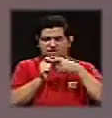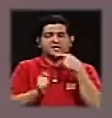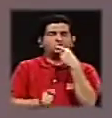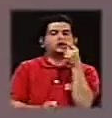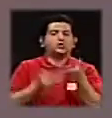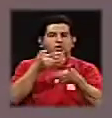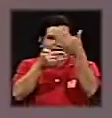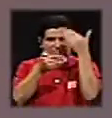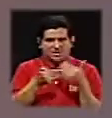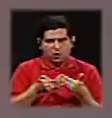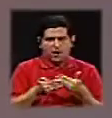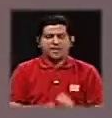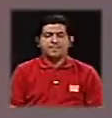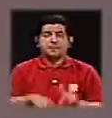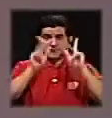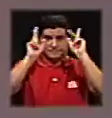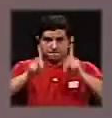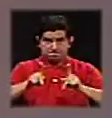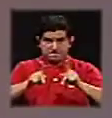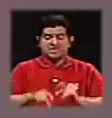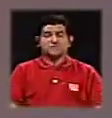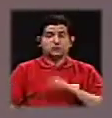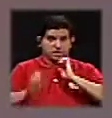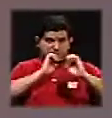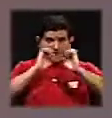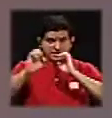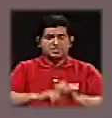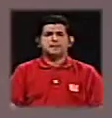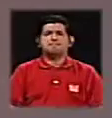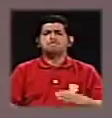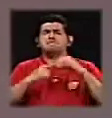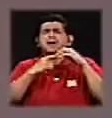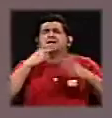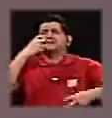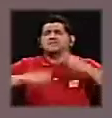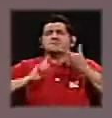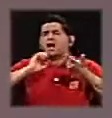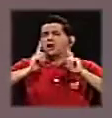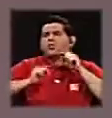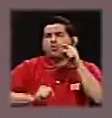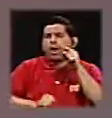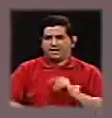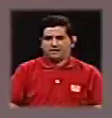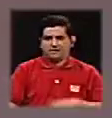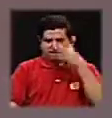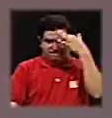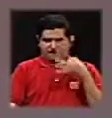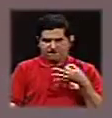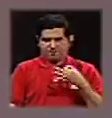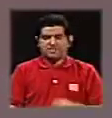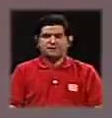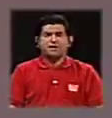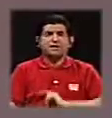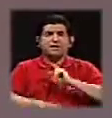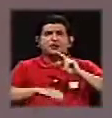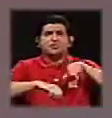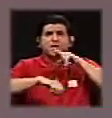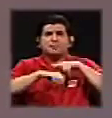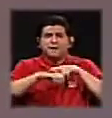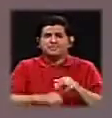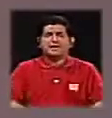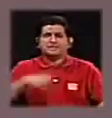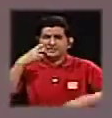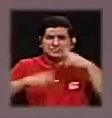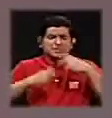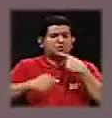acaba de mencionar para la persona que está siendo entrevistada, ¿cuál es el principal problema? La mayor frecuencia de problemas